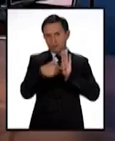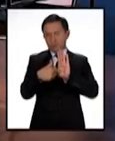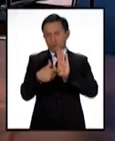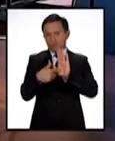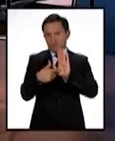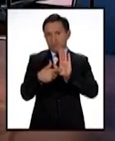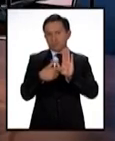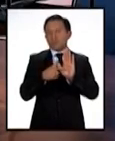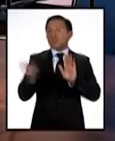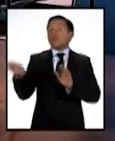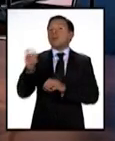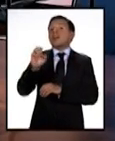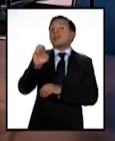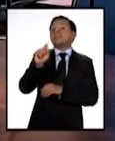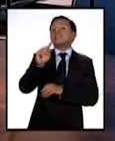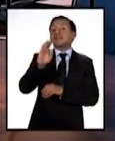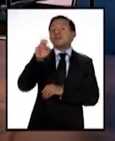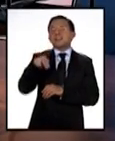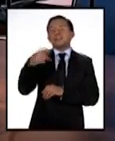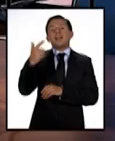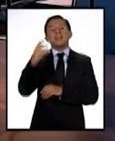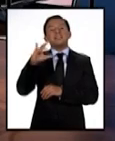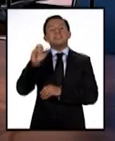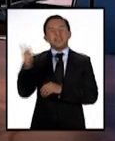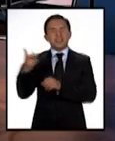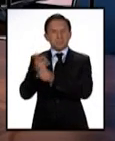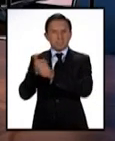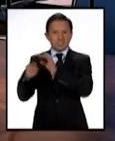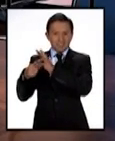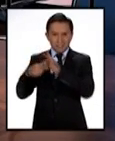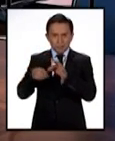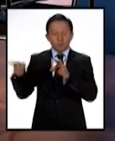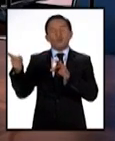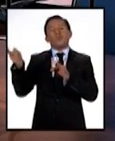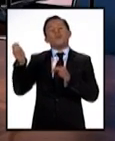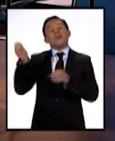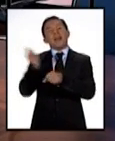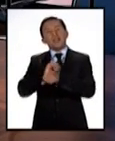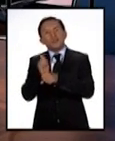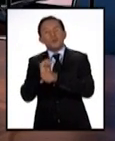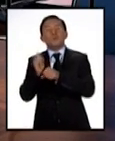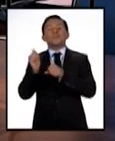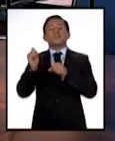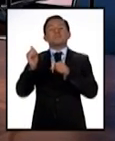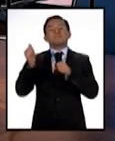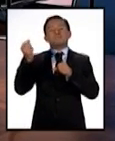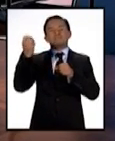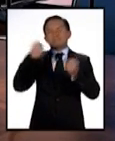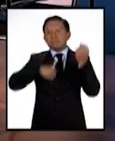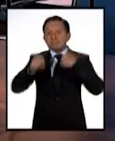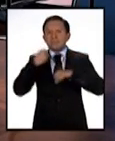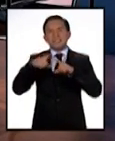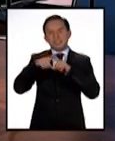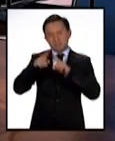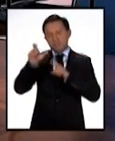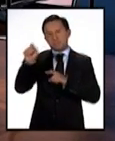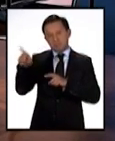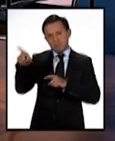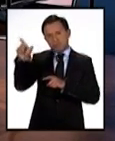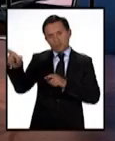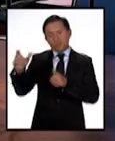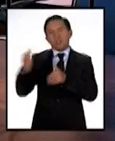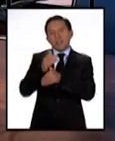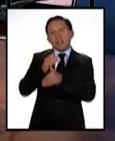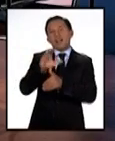Galicia, performancero, actor, dramaturgo, cabaretero. Muchas gracias, Luis Esteban, por ser